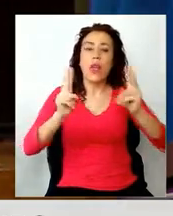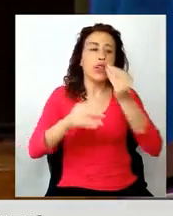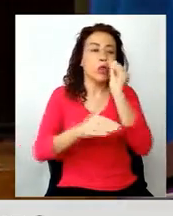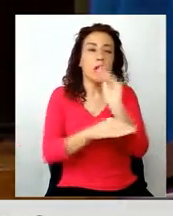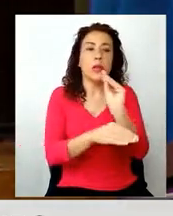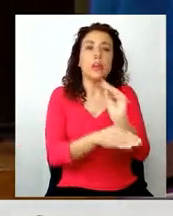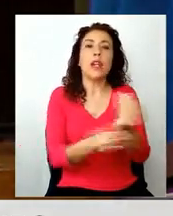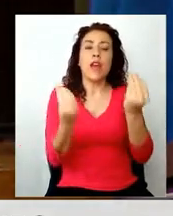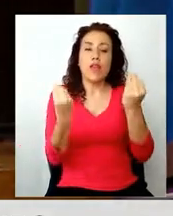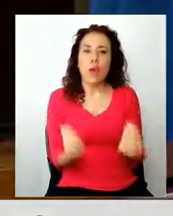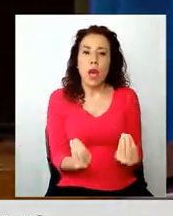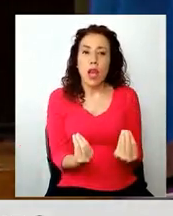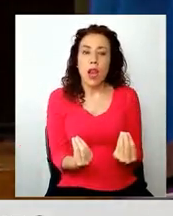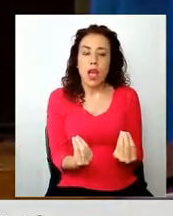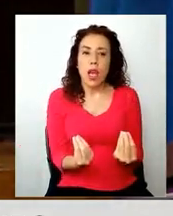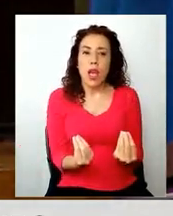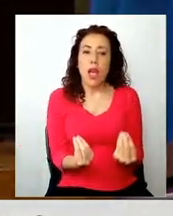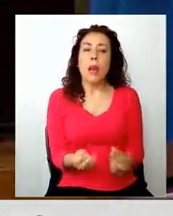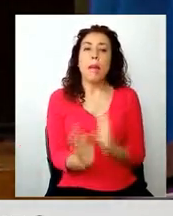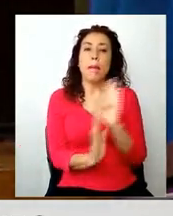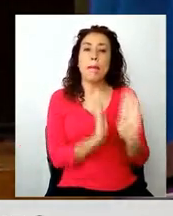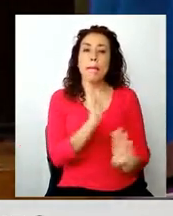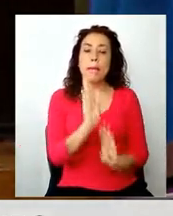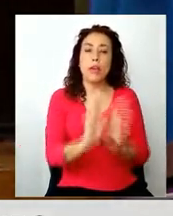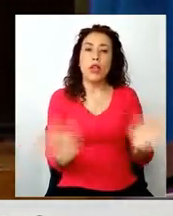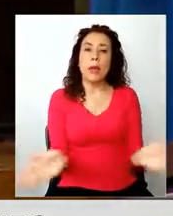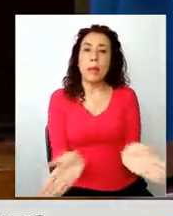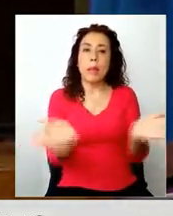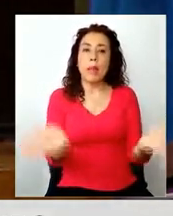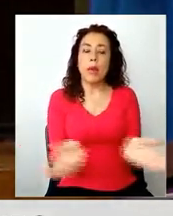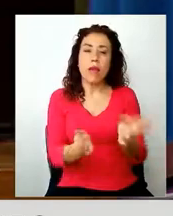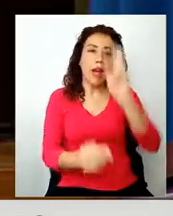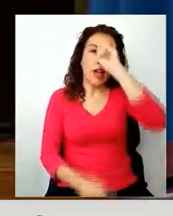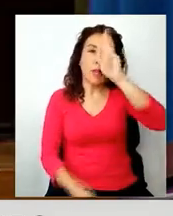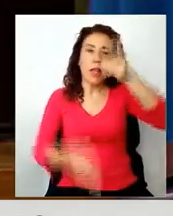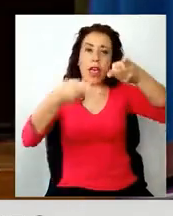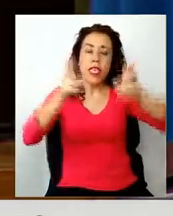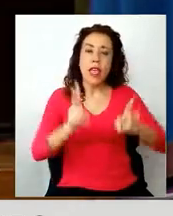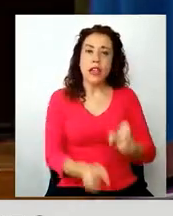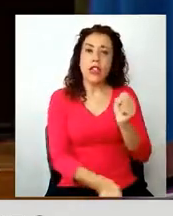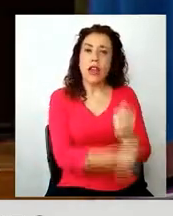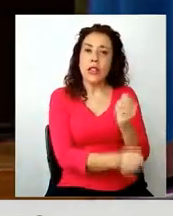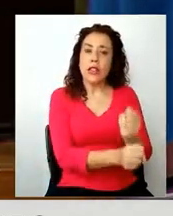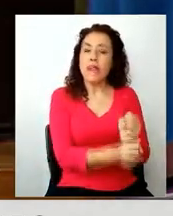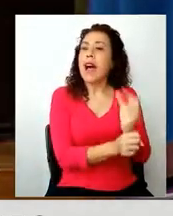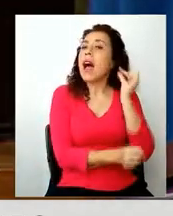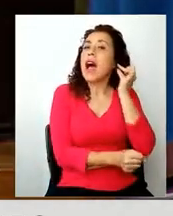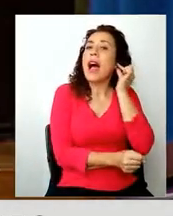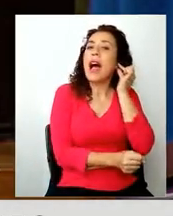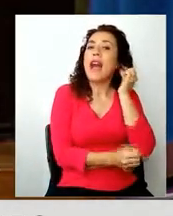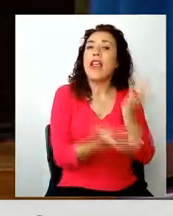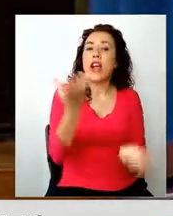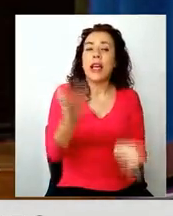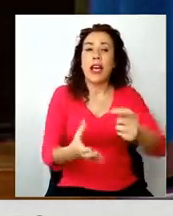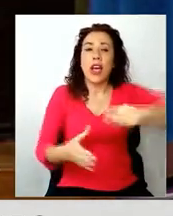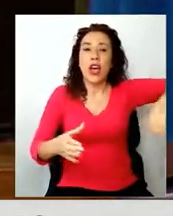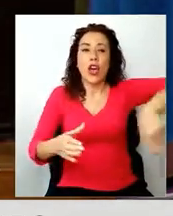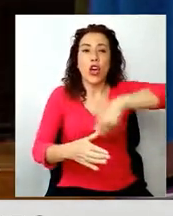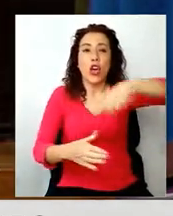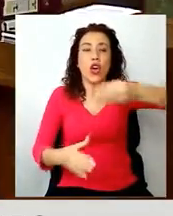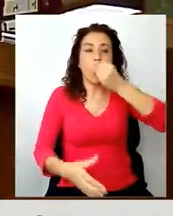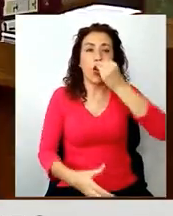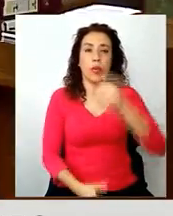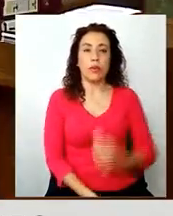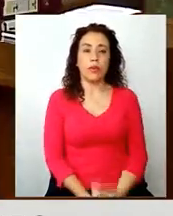y resguardar y promover el respeto a los derechos laborales de las trabajadoras manipuladoras de alimentos Eso es todo